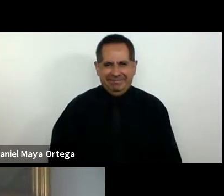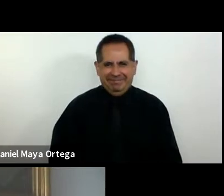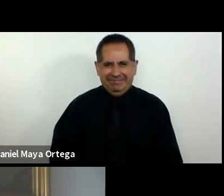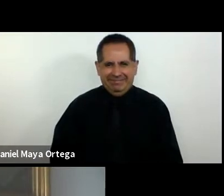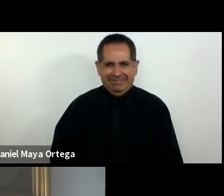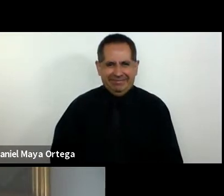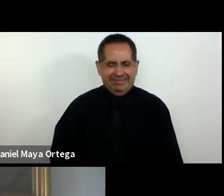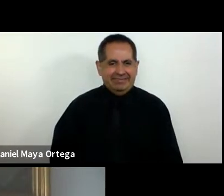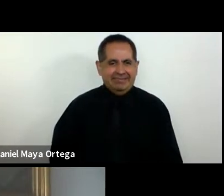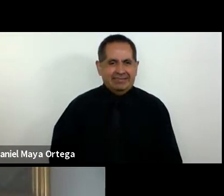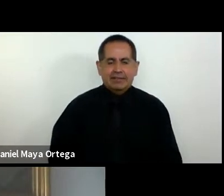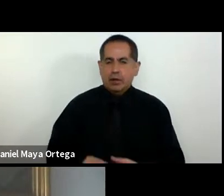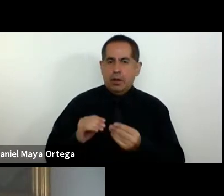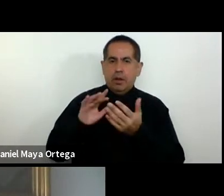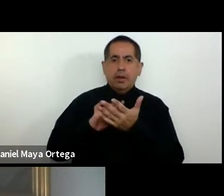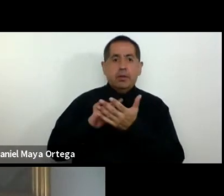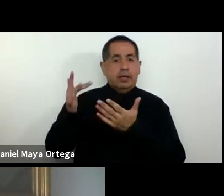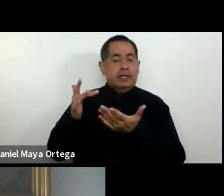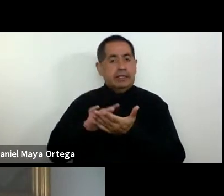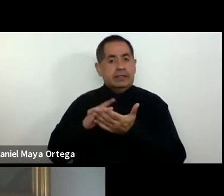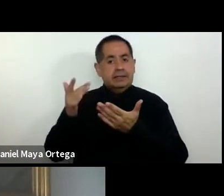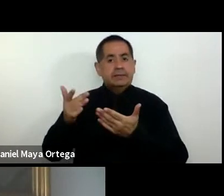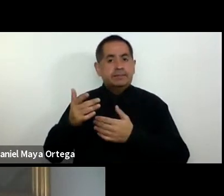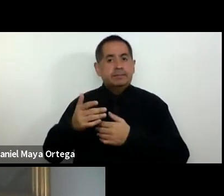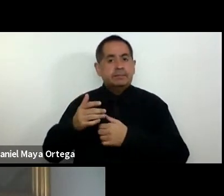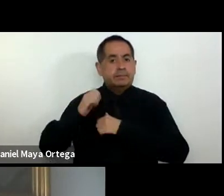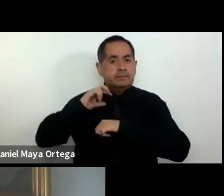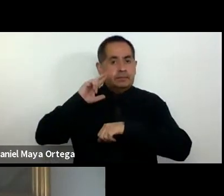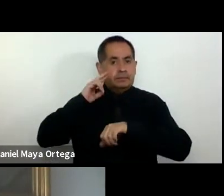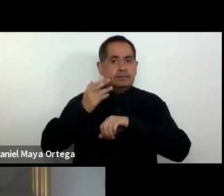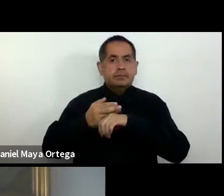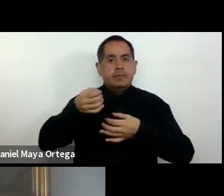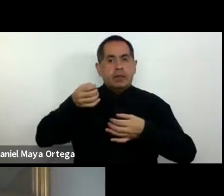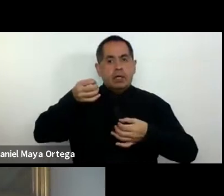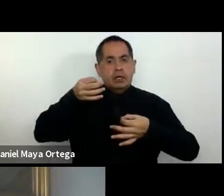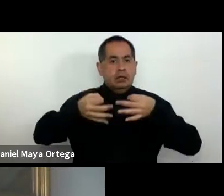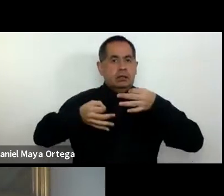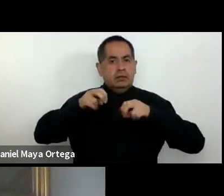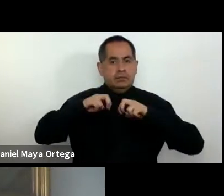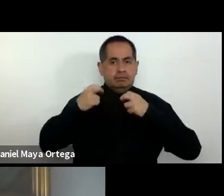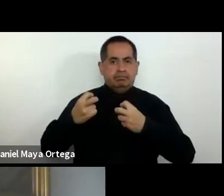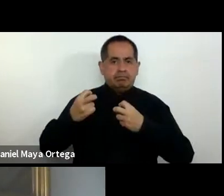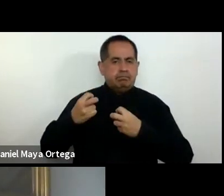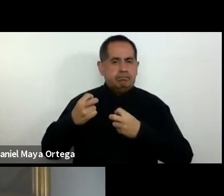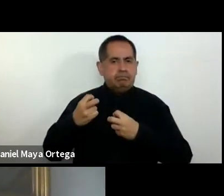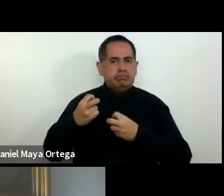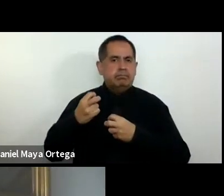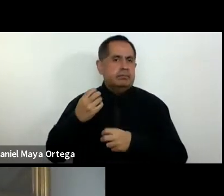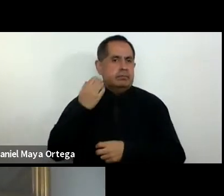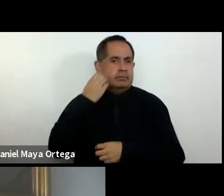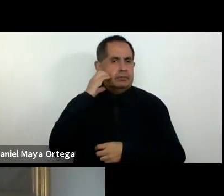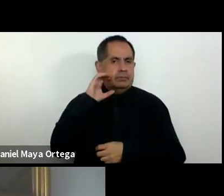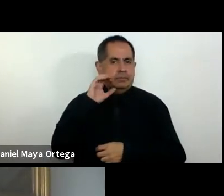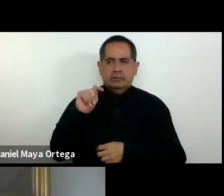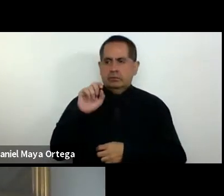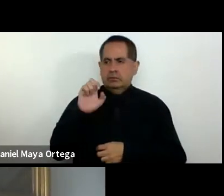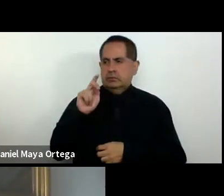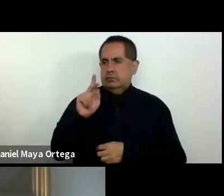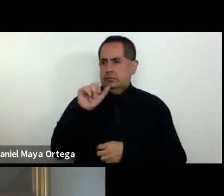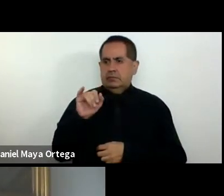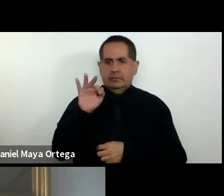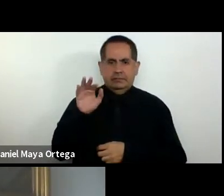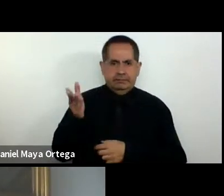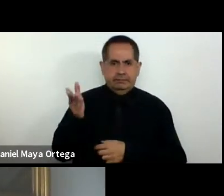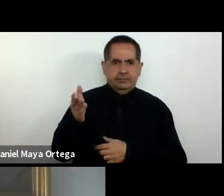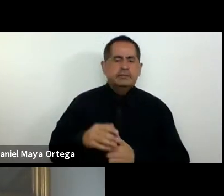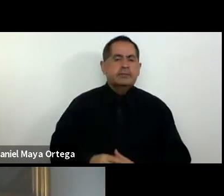Muchas gracias. Agradecemos las palabras de la magistrada de la Sala Especializada del Tribunal Electoral del Poder Judicial de la Federación.